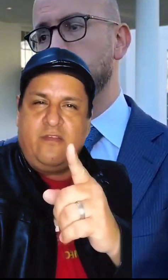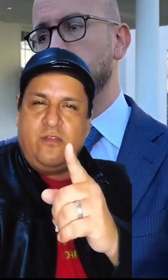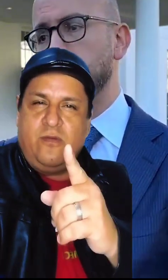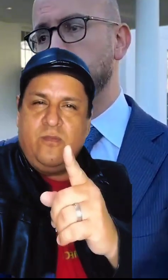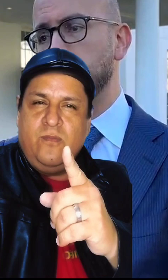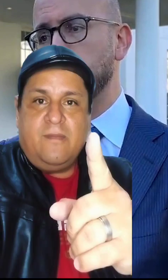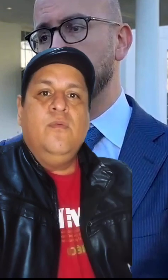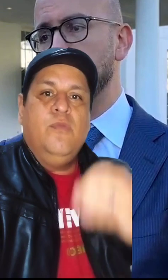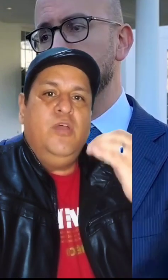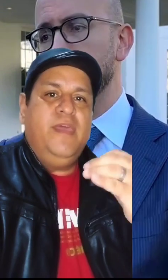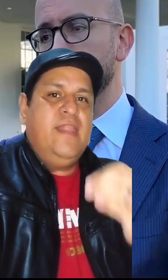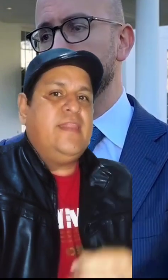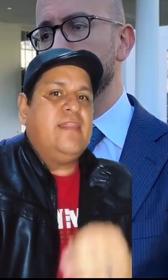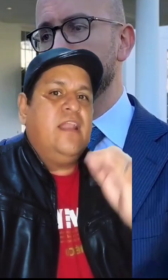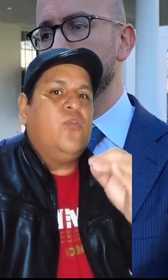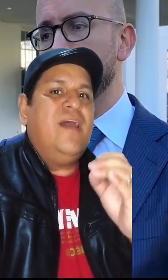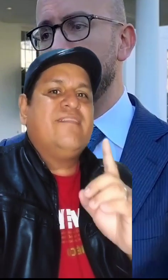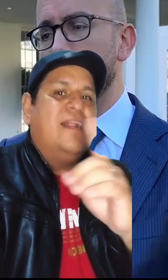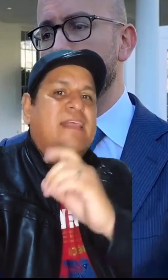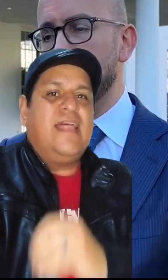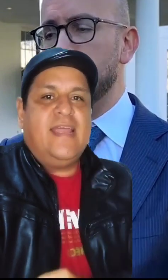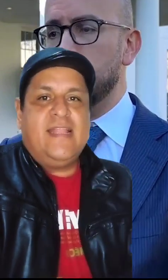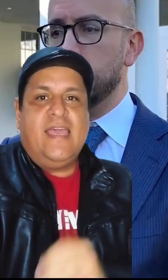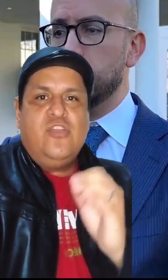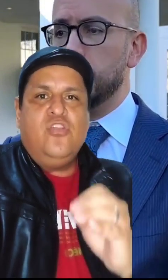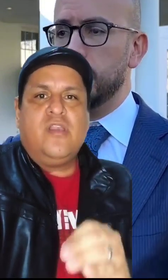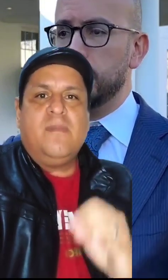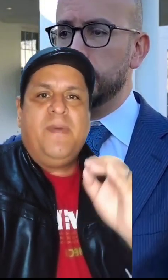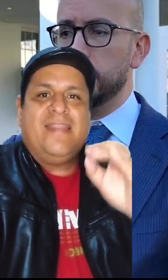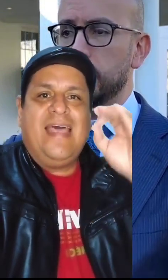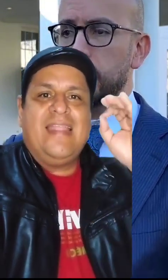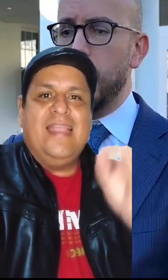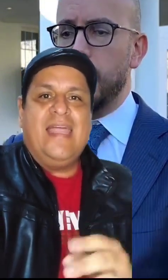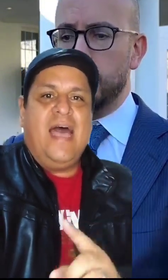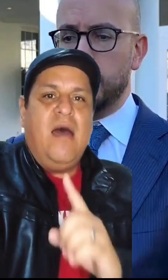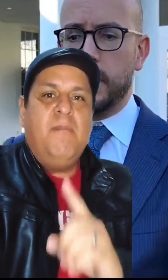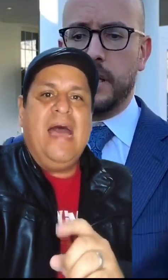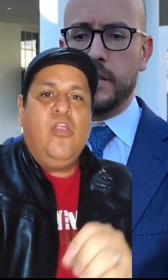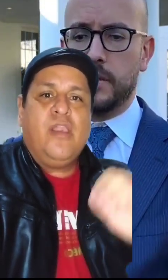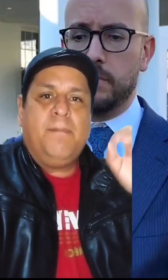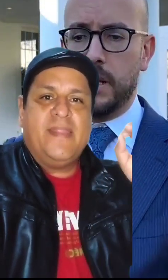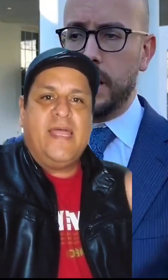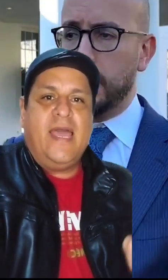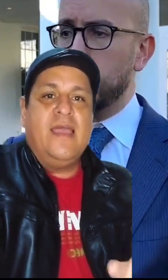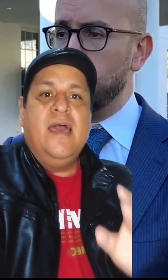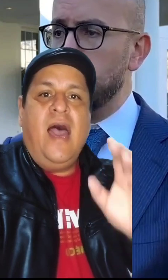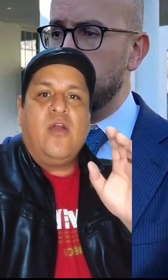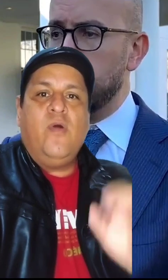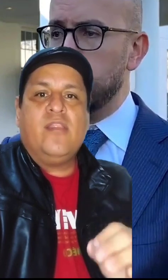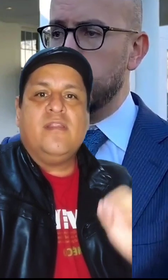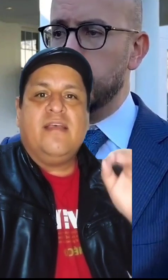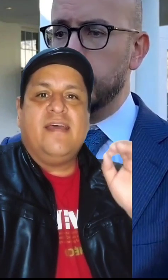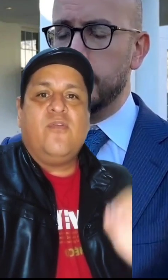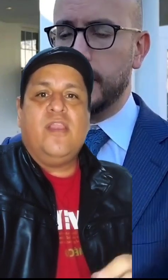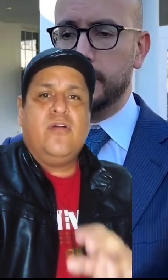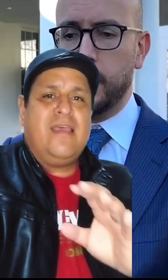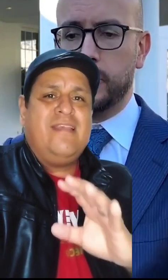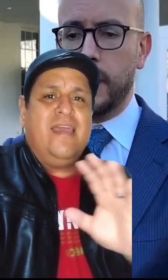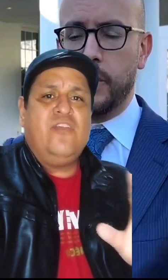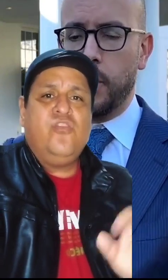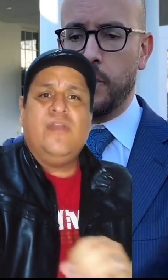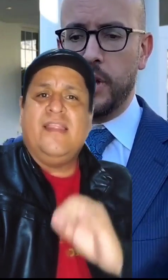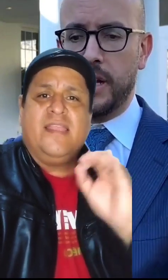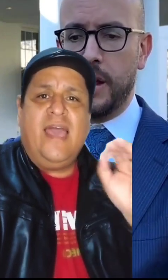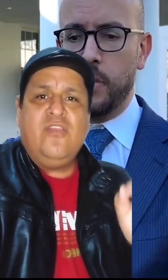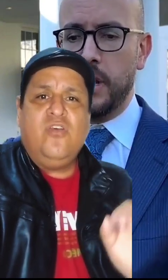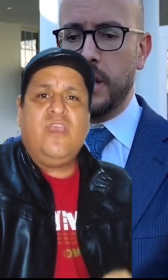y éxito. Bueno, mi gente, tal cual salta la rana, ellos no respetan nada, jamás lo respetarán. Acuerdo tras acuerdo que se han